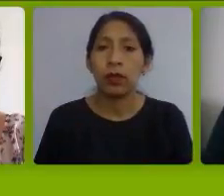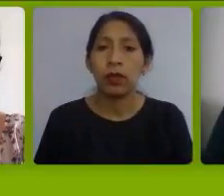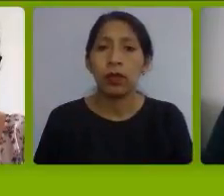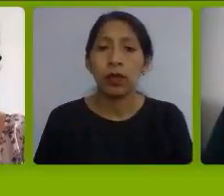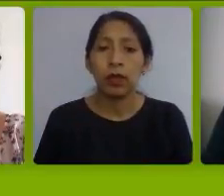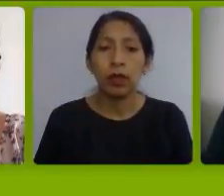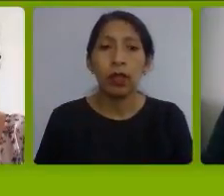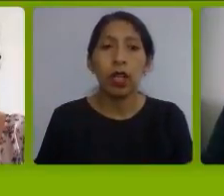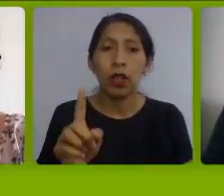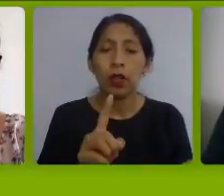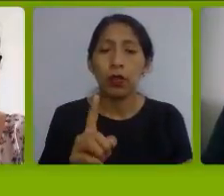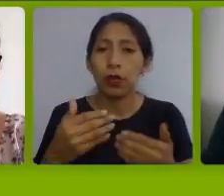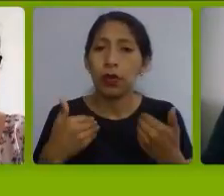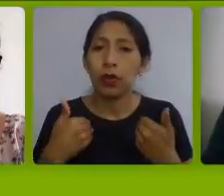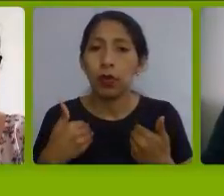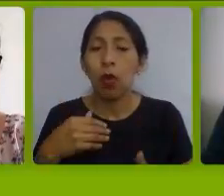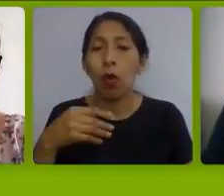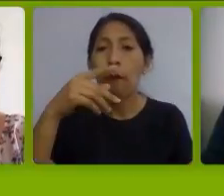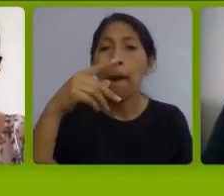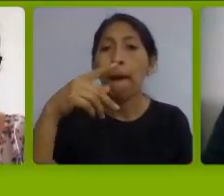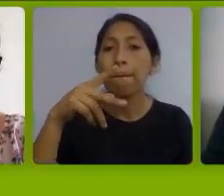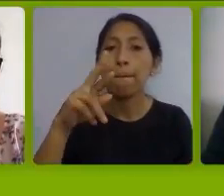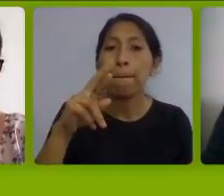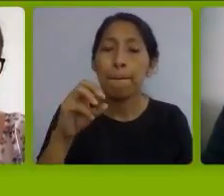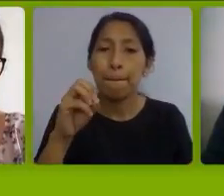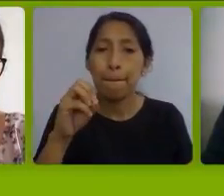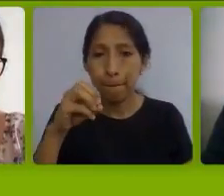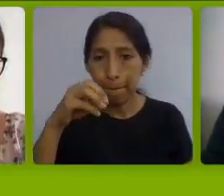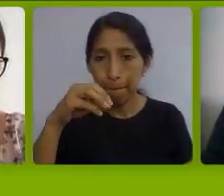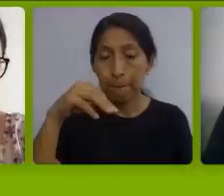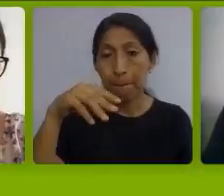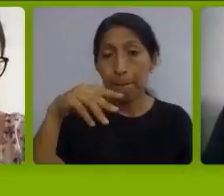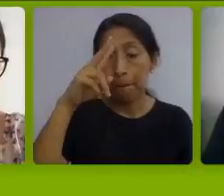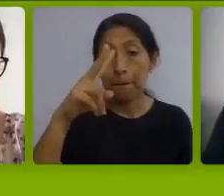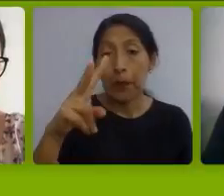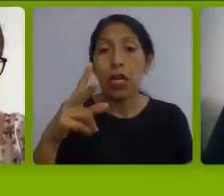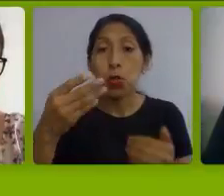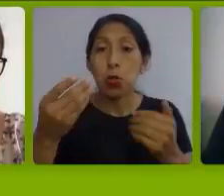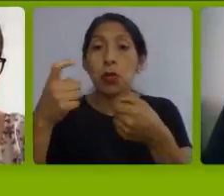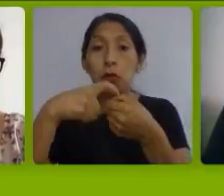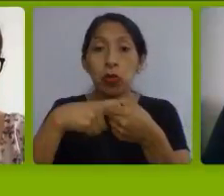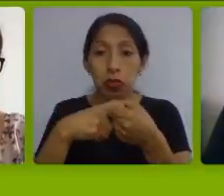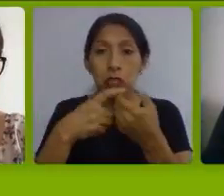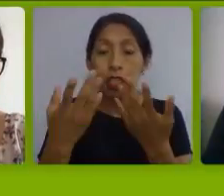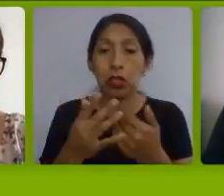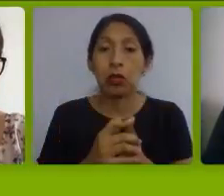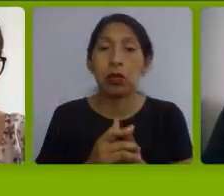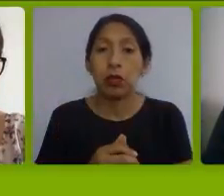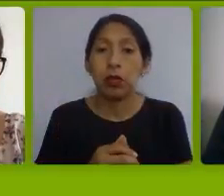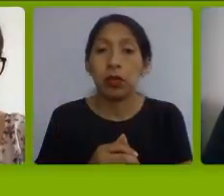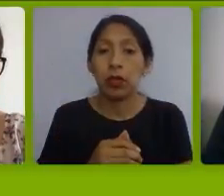no lo manejamos directamente desde PromPerú. Nosotros también estamos dentro de esta plataforma